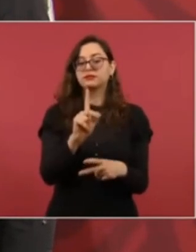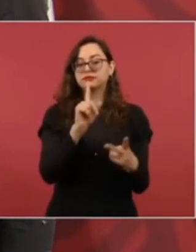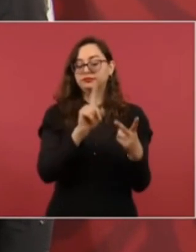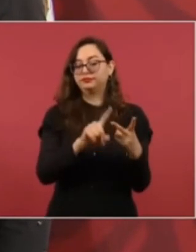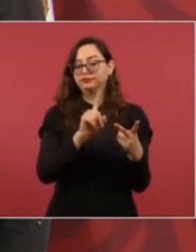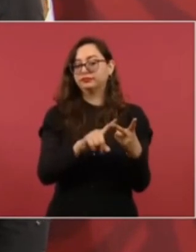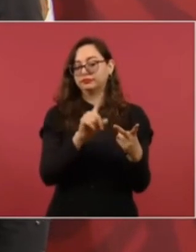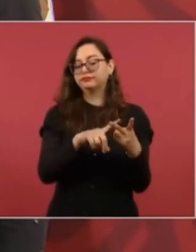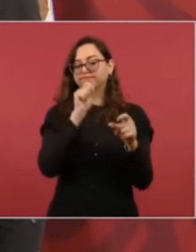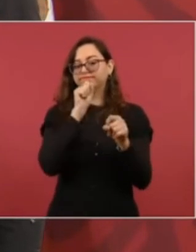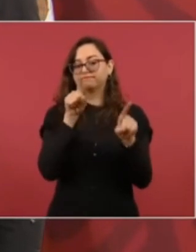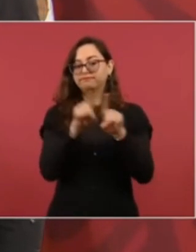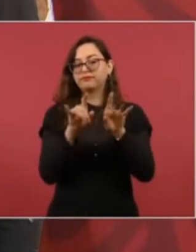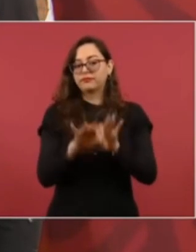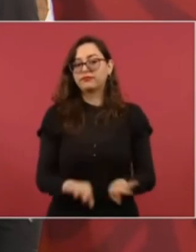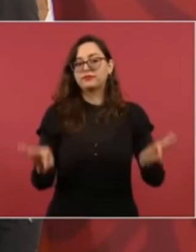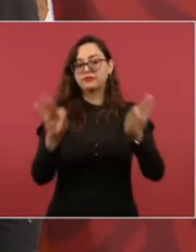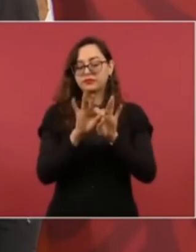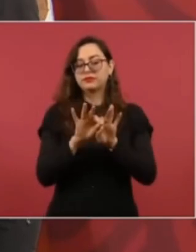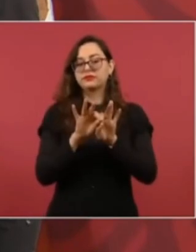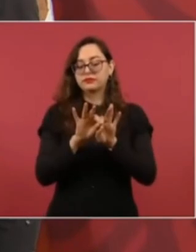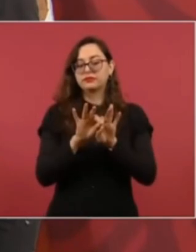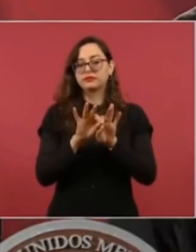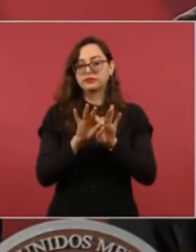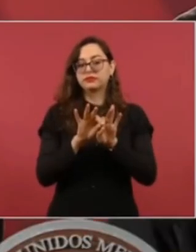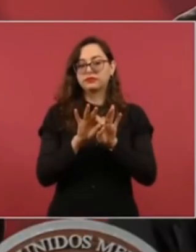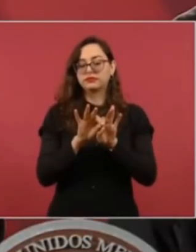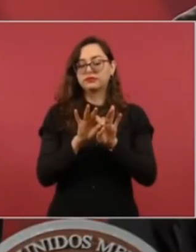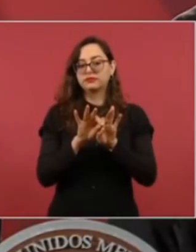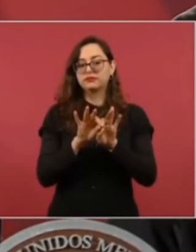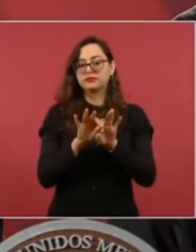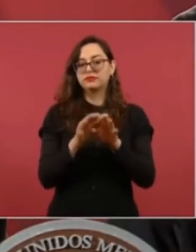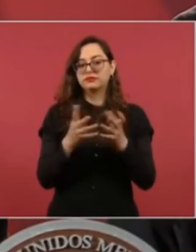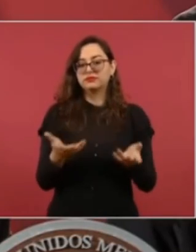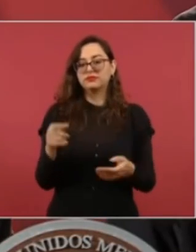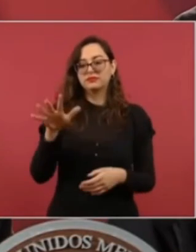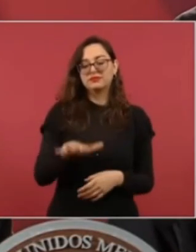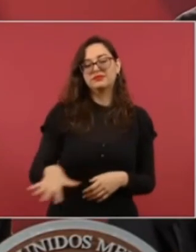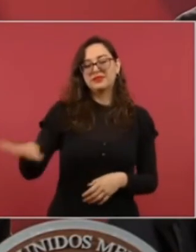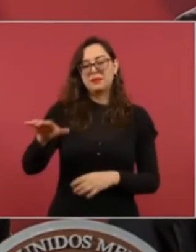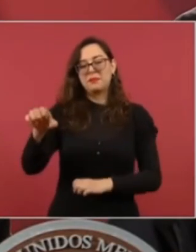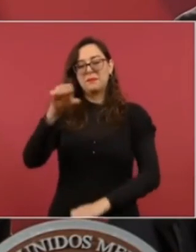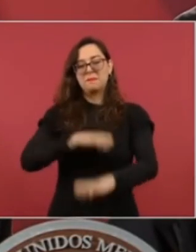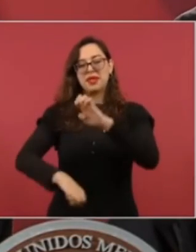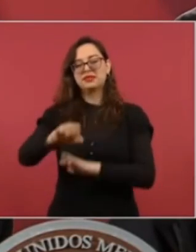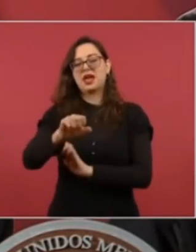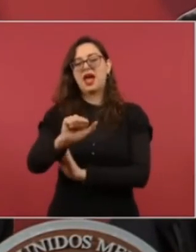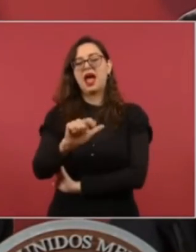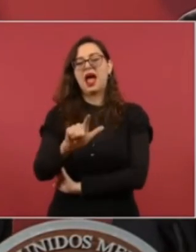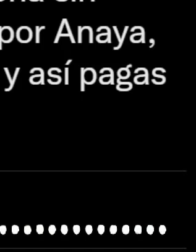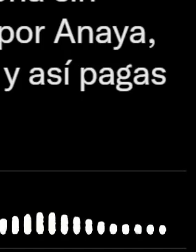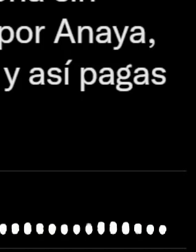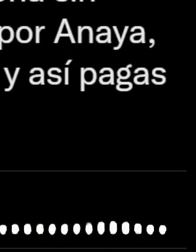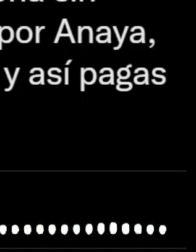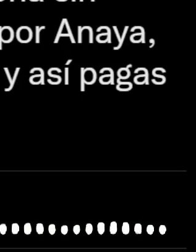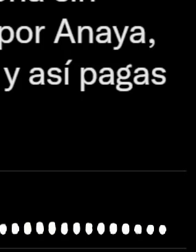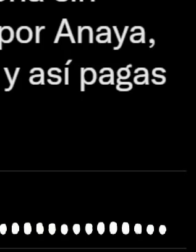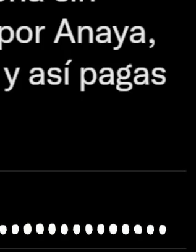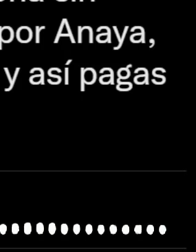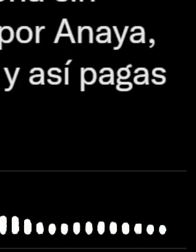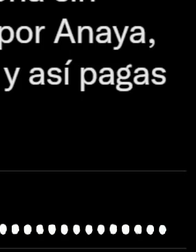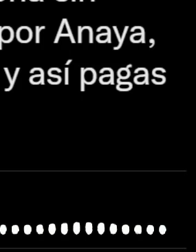darle una salida al problema de Altos Hornos de México.